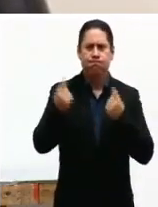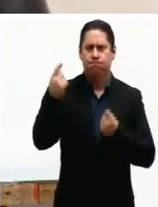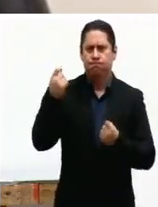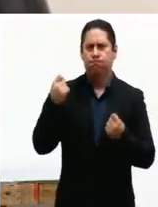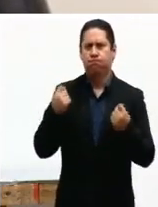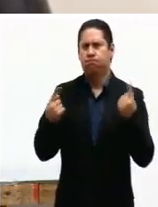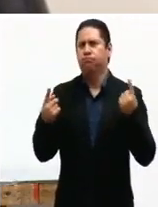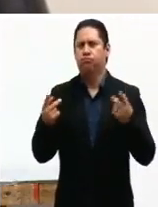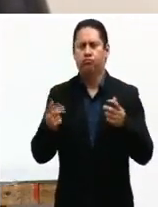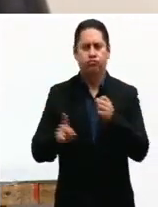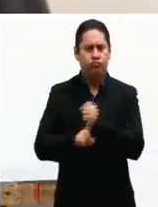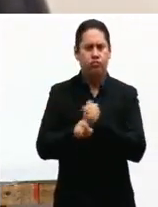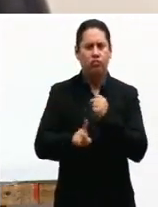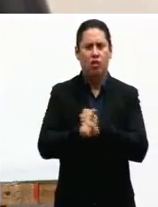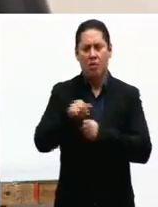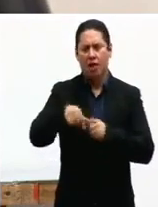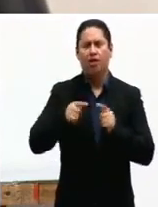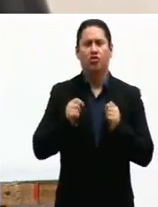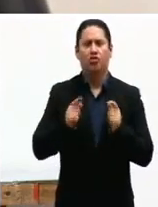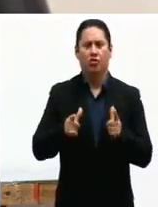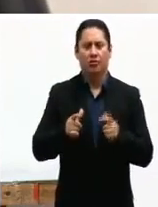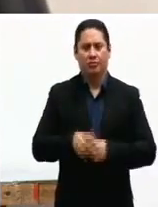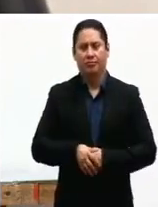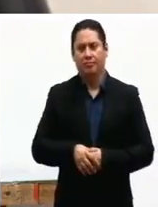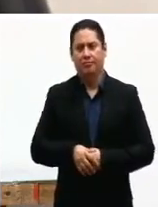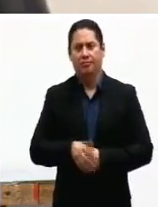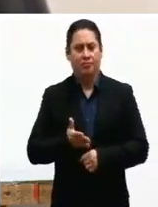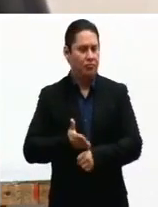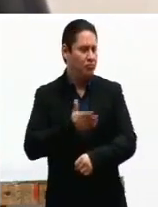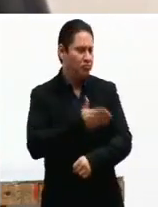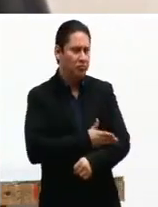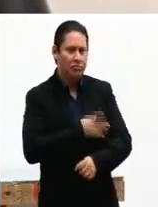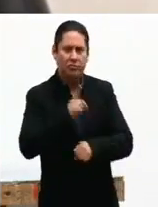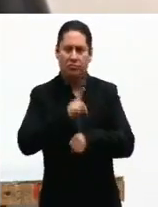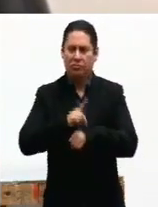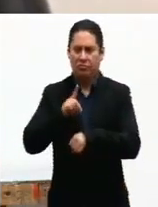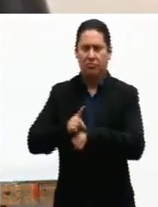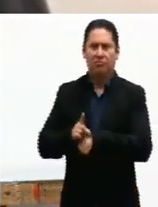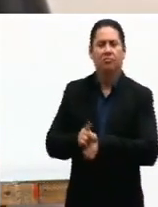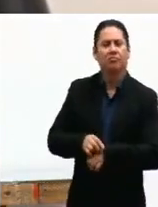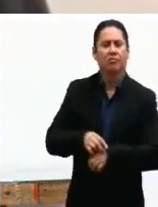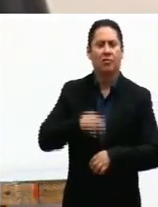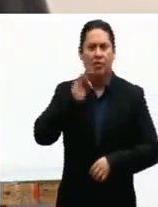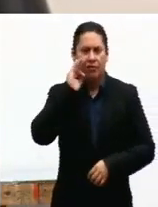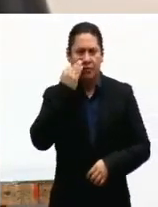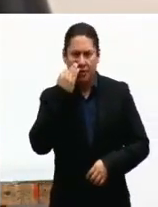de algunas situaciones que están pasando en Tuxtla. Pero miren, hace unos días veíamos en redes sociales